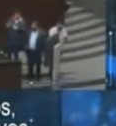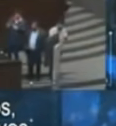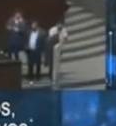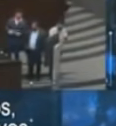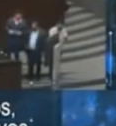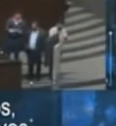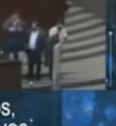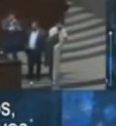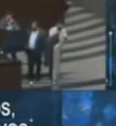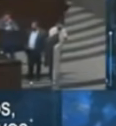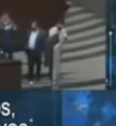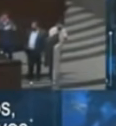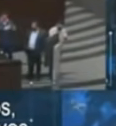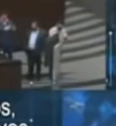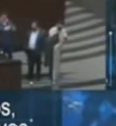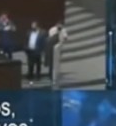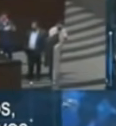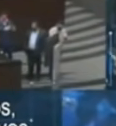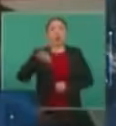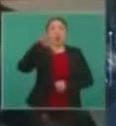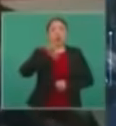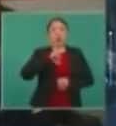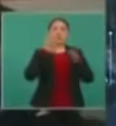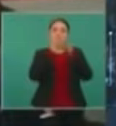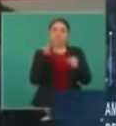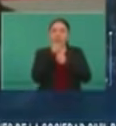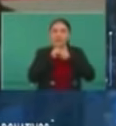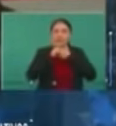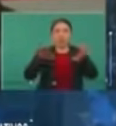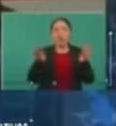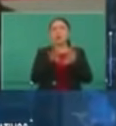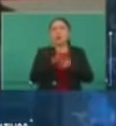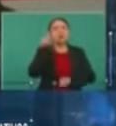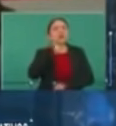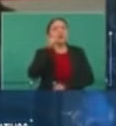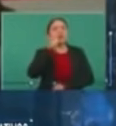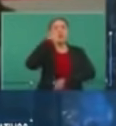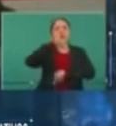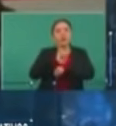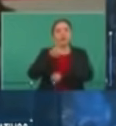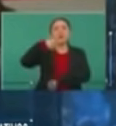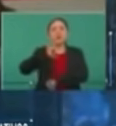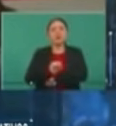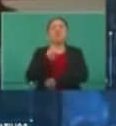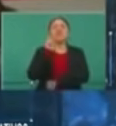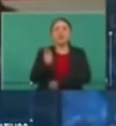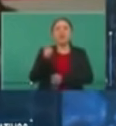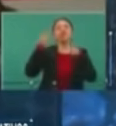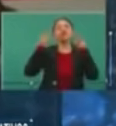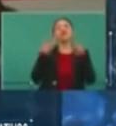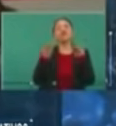también contempla el tope a donativos el presidente defendió este tope a donativos y señaló que la